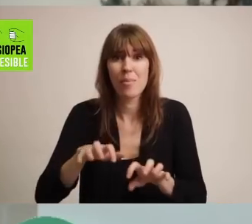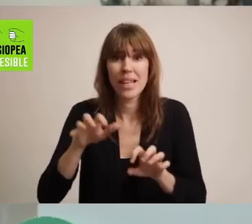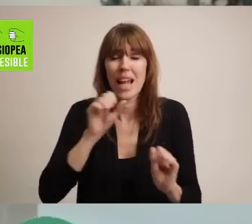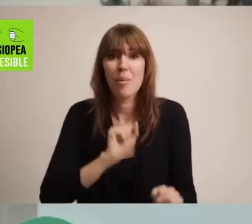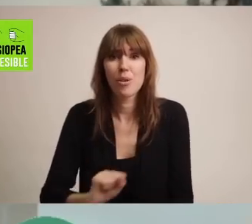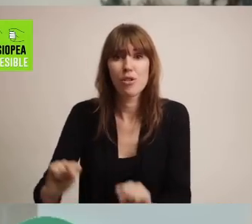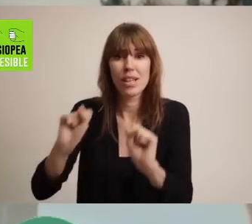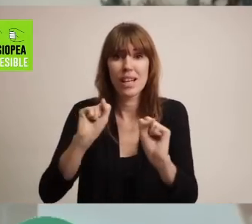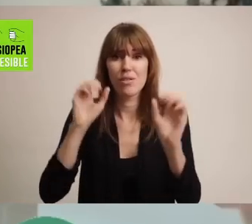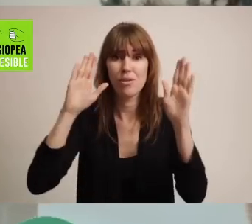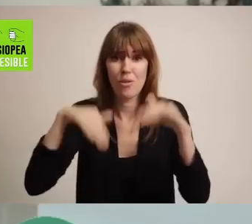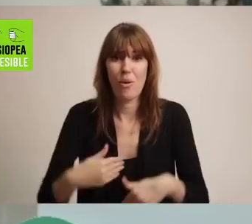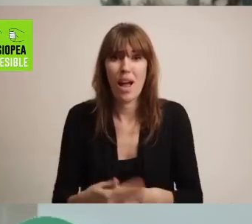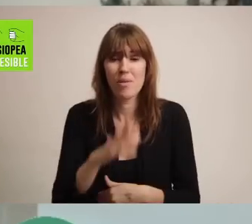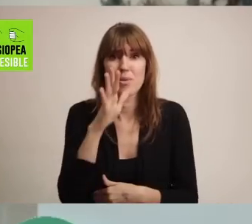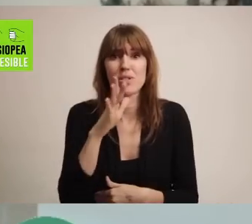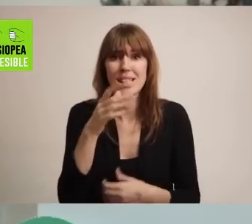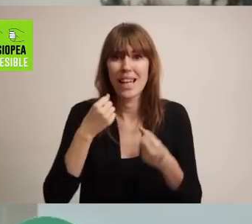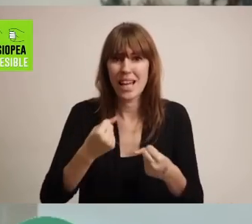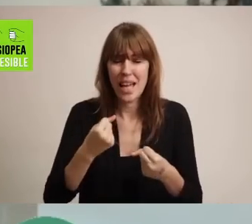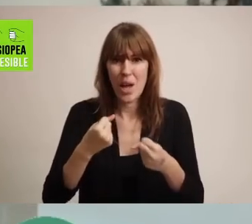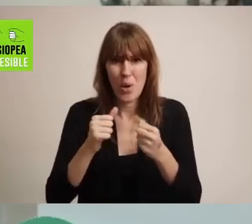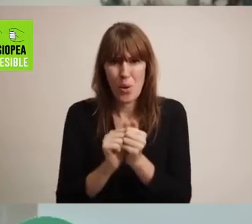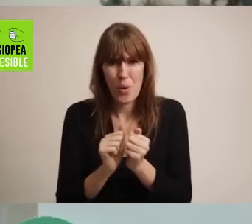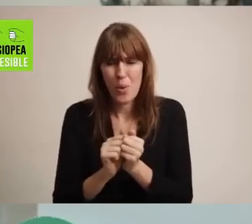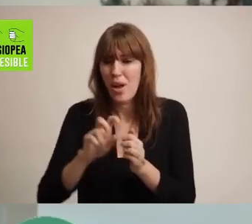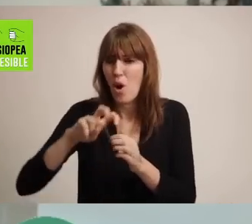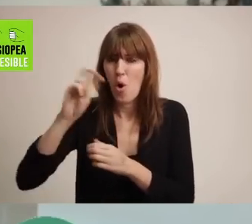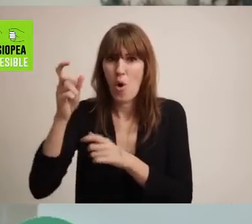protegernos de esas energías densas de otros, de